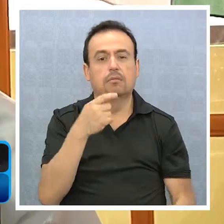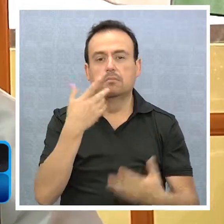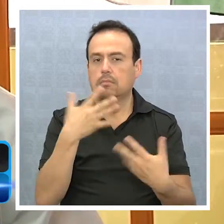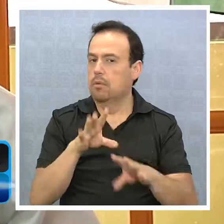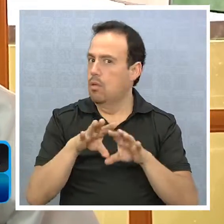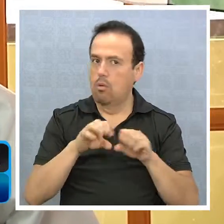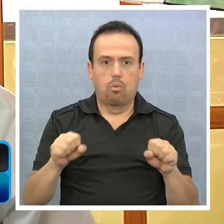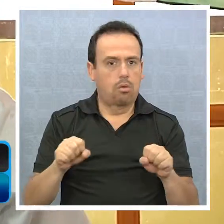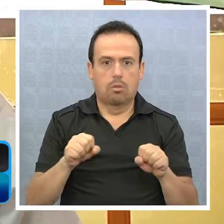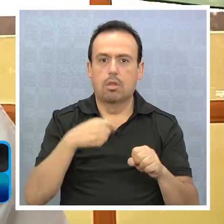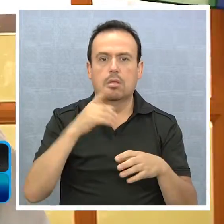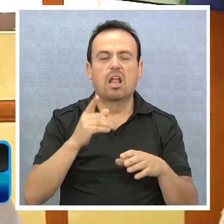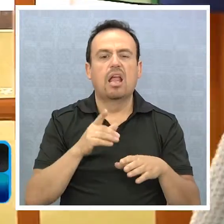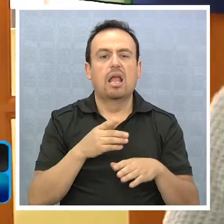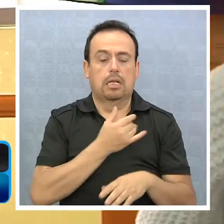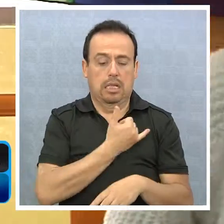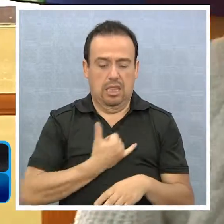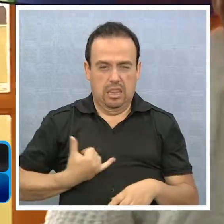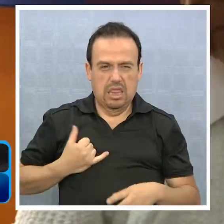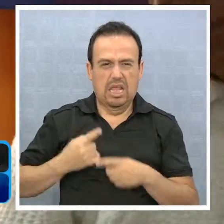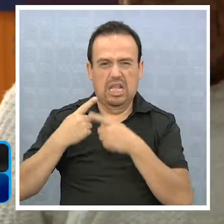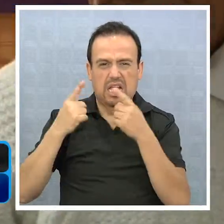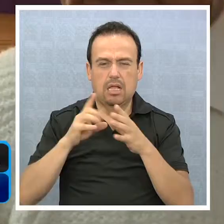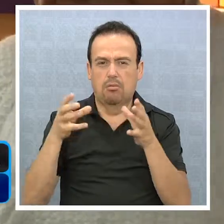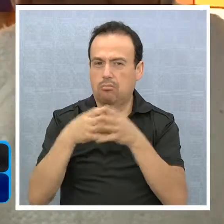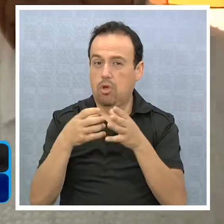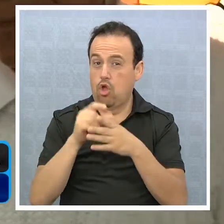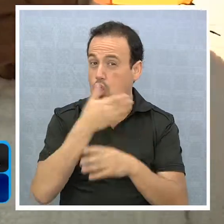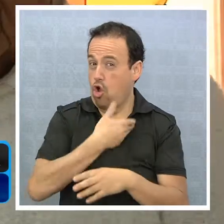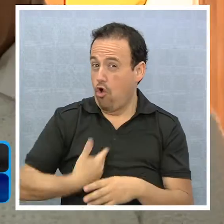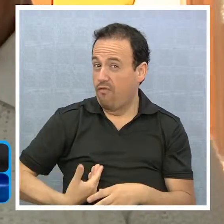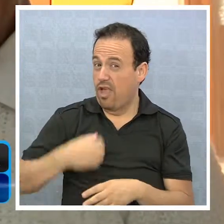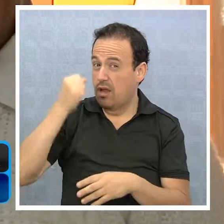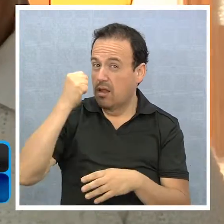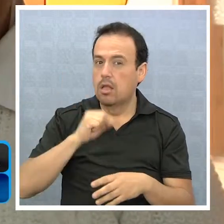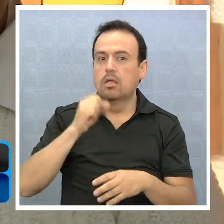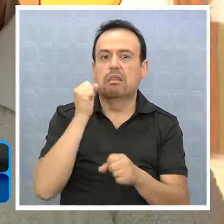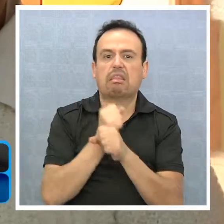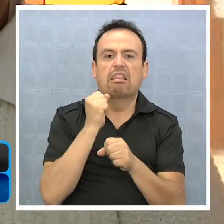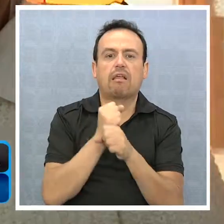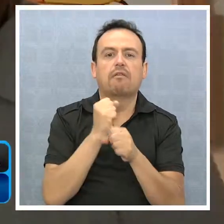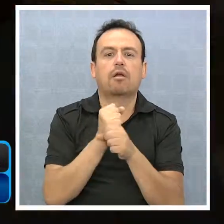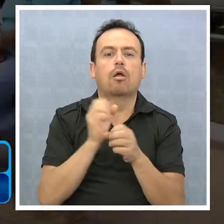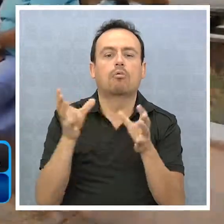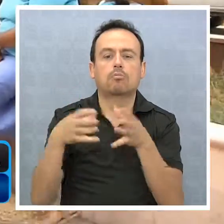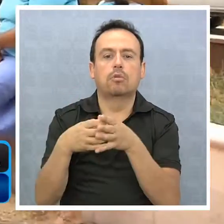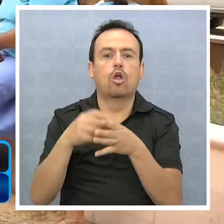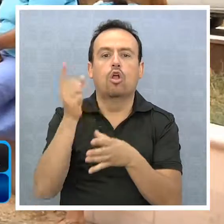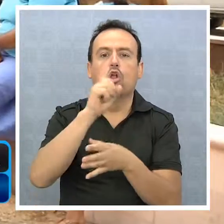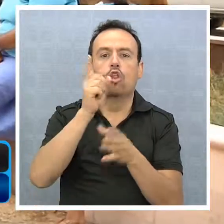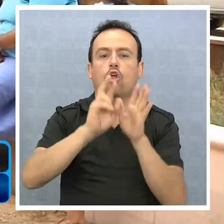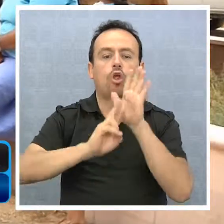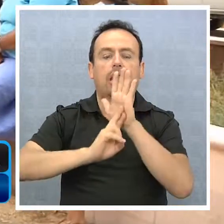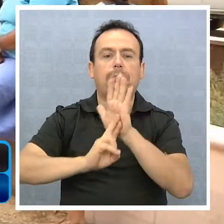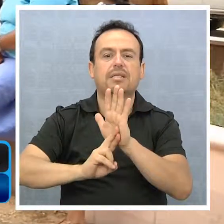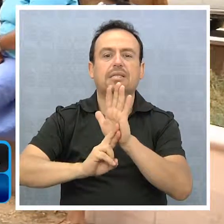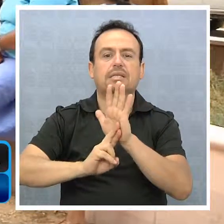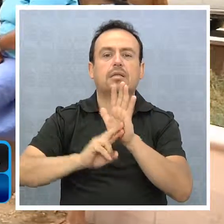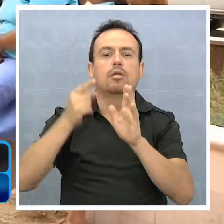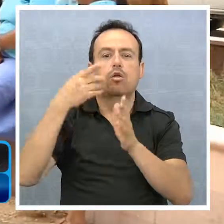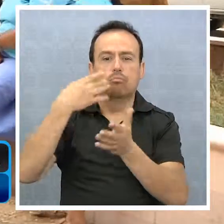dieron a conocer dirigentes indígenas que manifiestan que el gobierno está trabajando con personas que no son